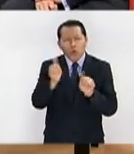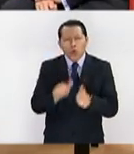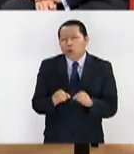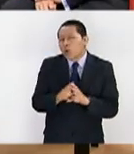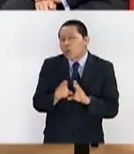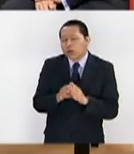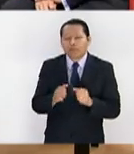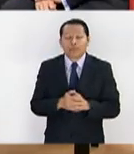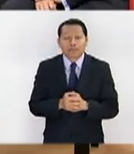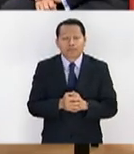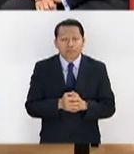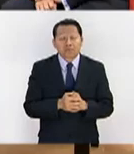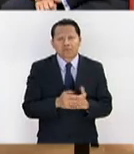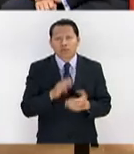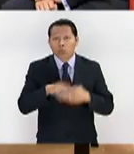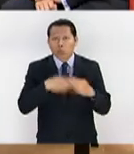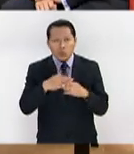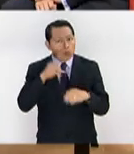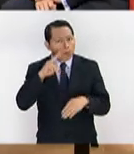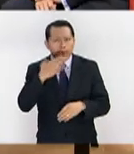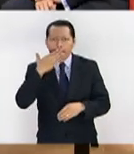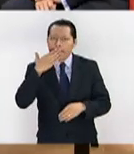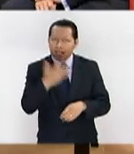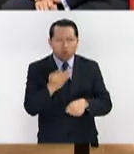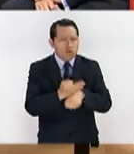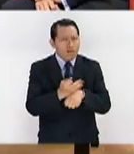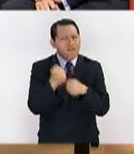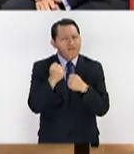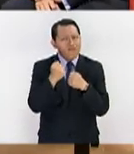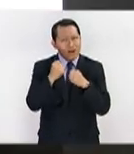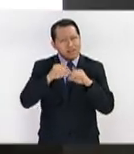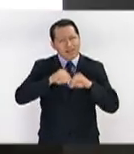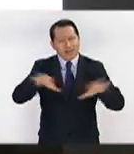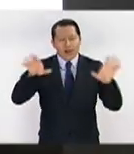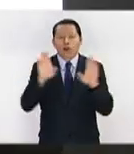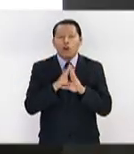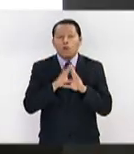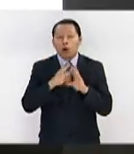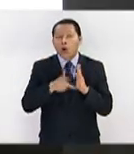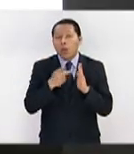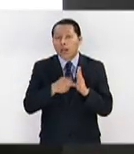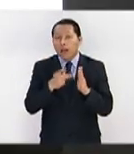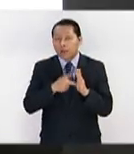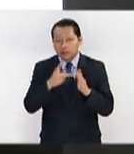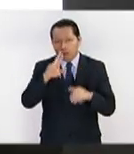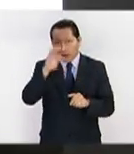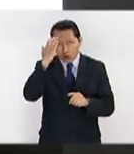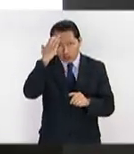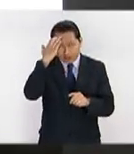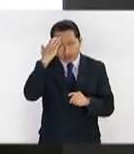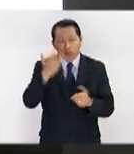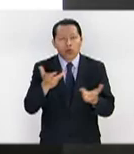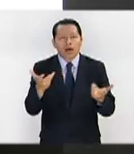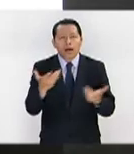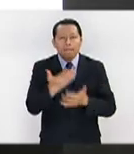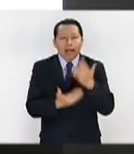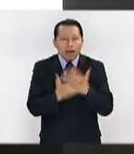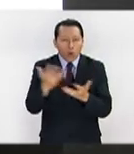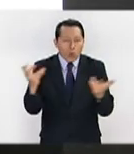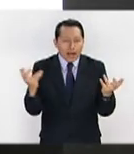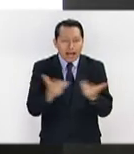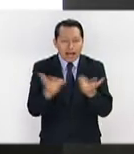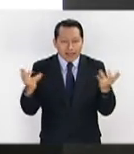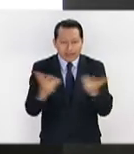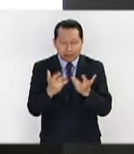artesanía mexicana se ve bastante bien ahorita, hay un boom, por decirlo de esta forma, de recuperación y de reconocimiento de lo hecho a mano,